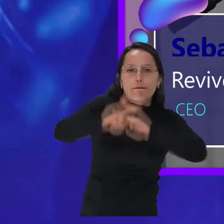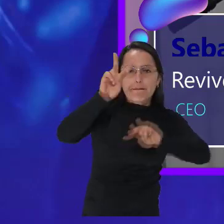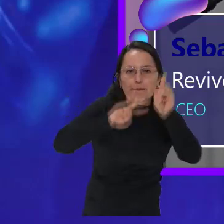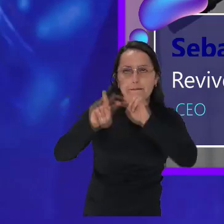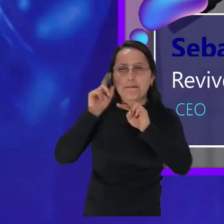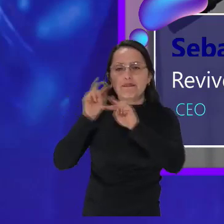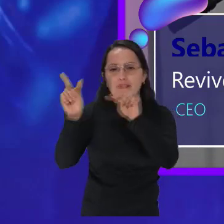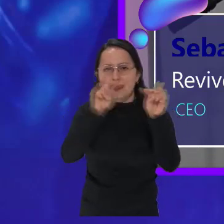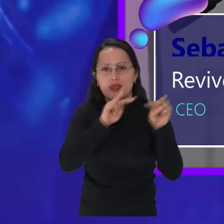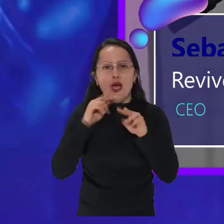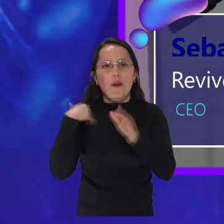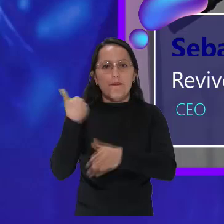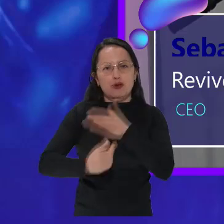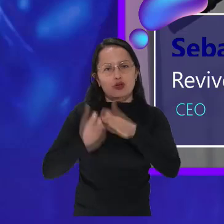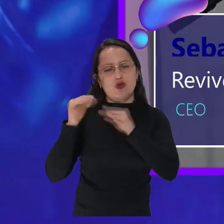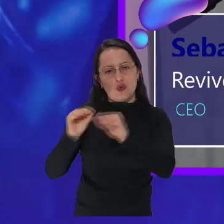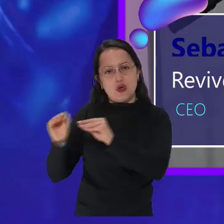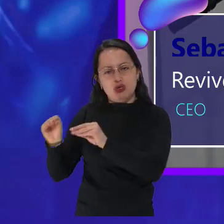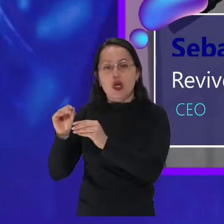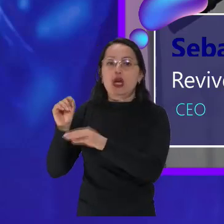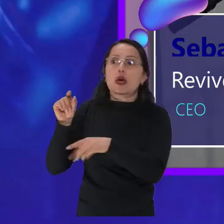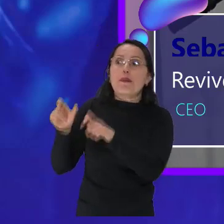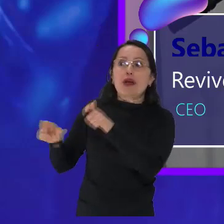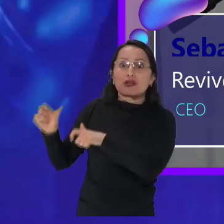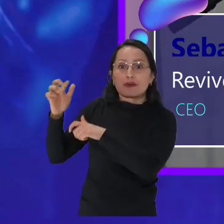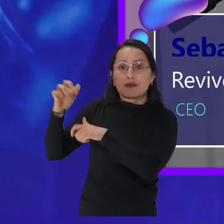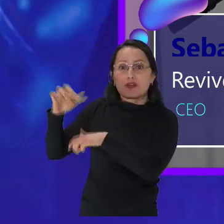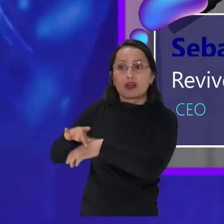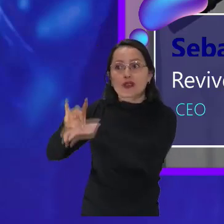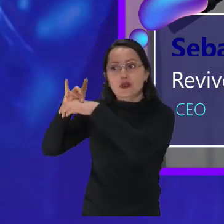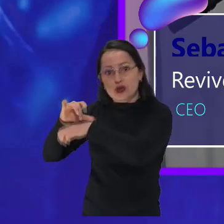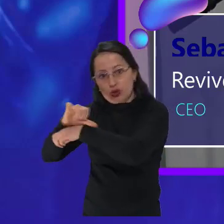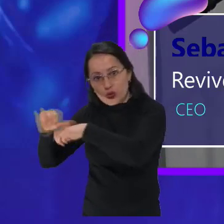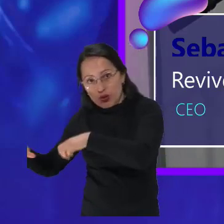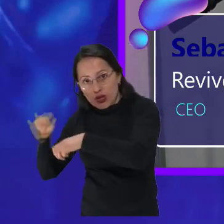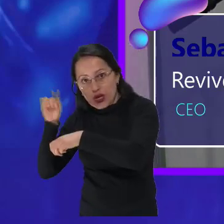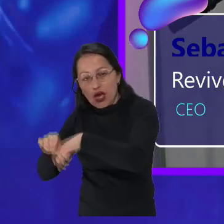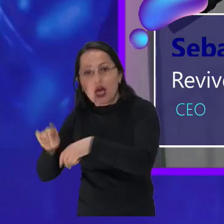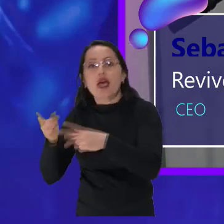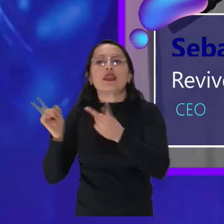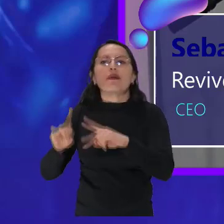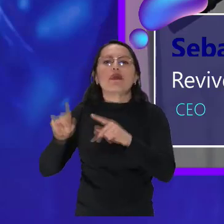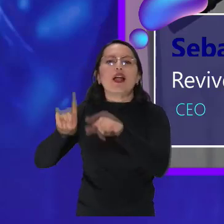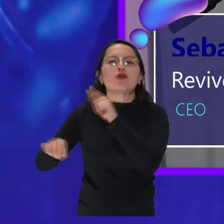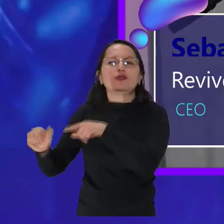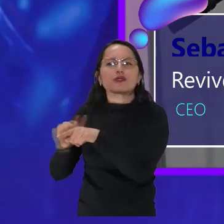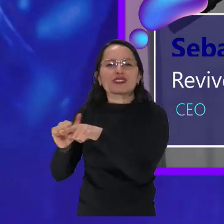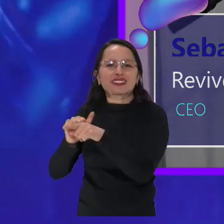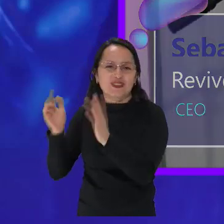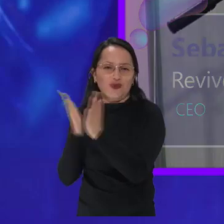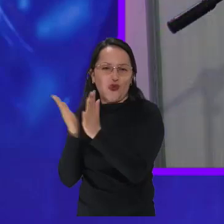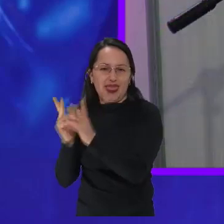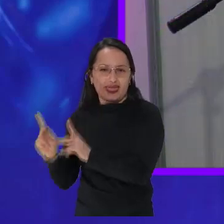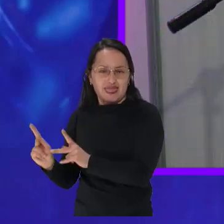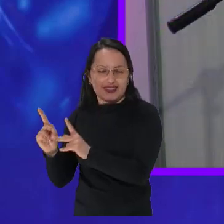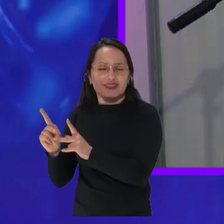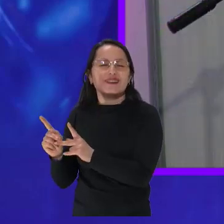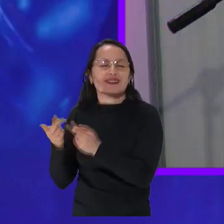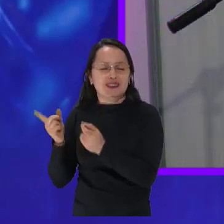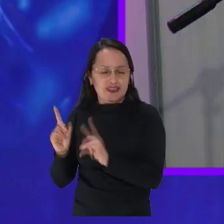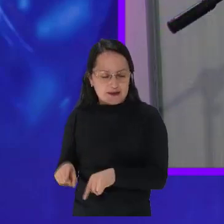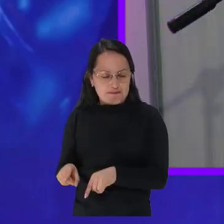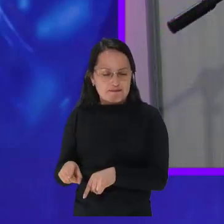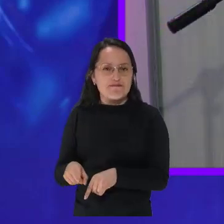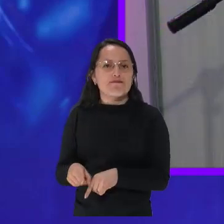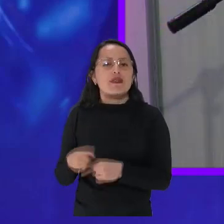procesos de educación tanto de los cirujanos como de los estudiantes de pregrado en las prácticas clínico-quirúrgicas. Pero quiero